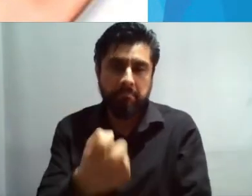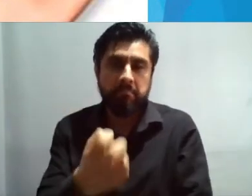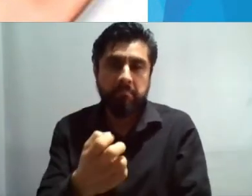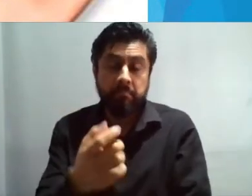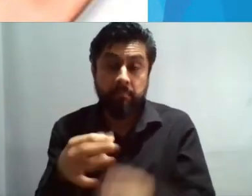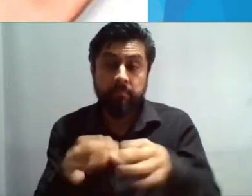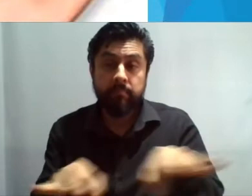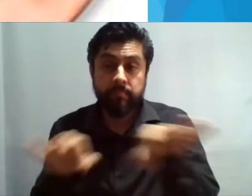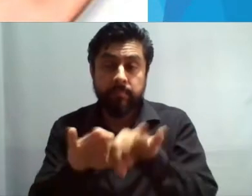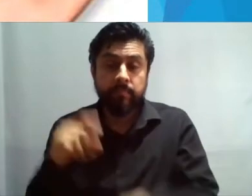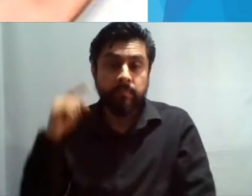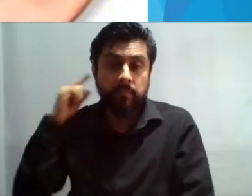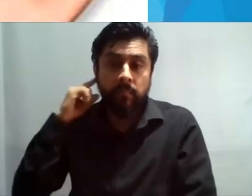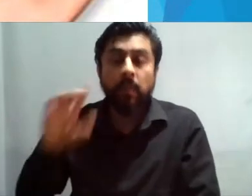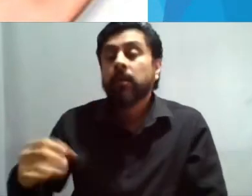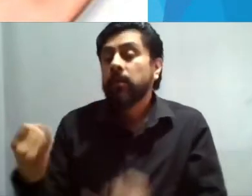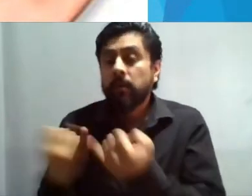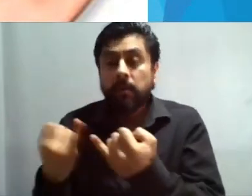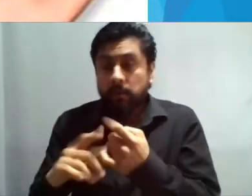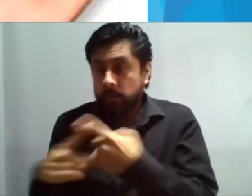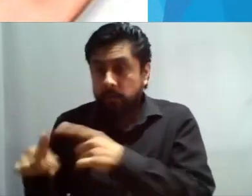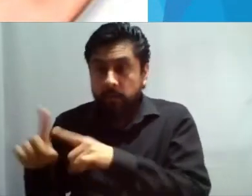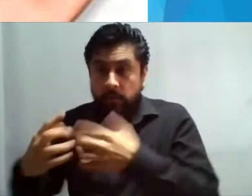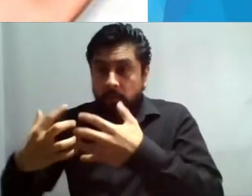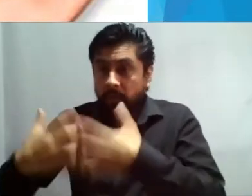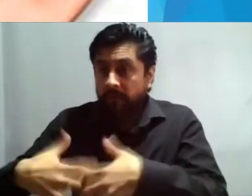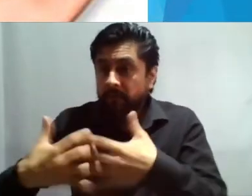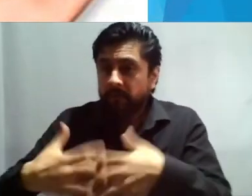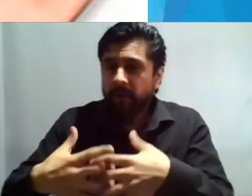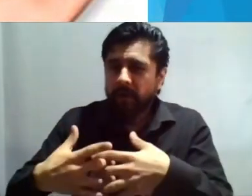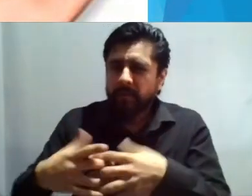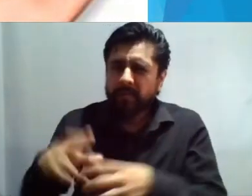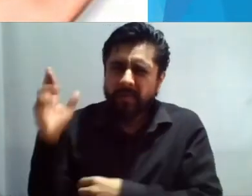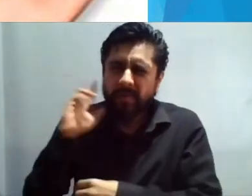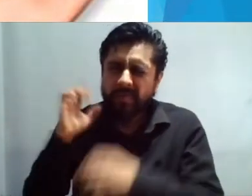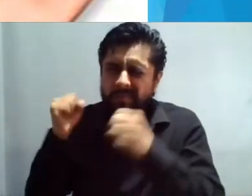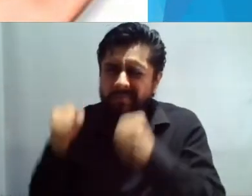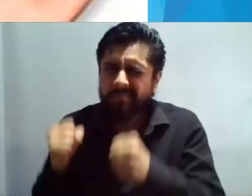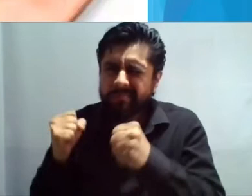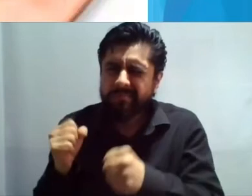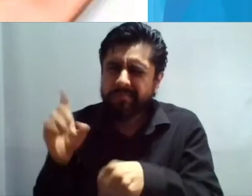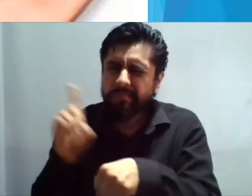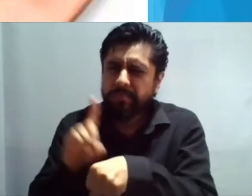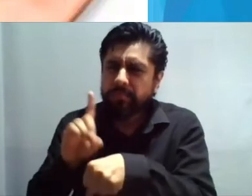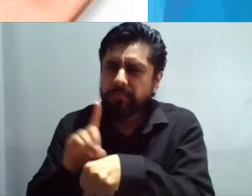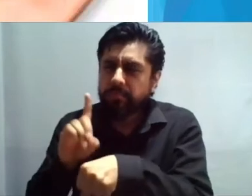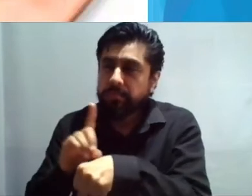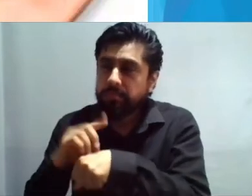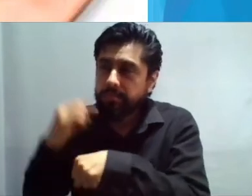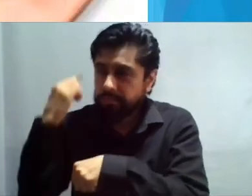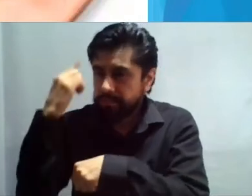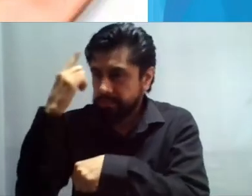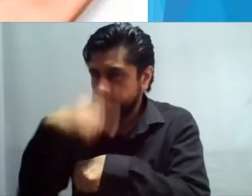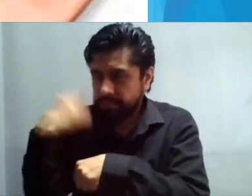a si estamos en una fábrica, qué tipo de fábrica, cuánto tiempo estoy expuesto. Esto nos llevaría en resumen, tip,